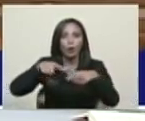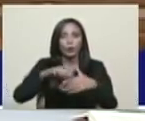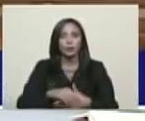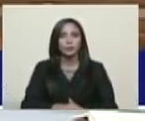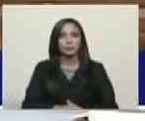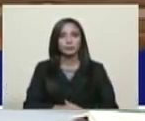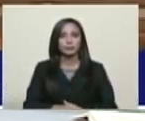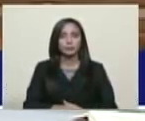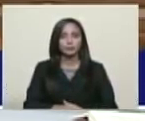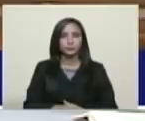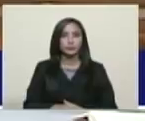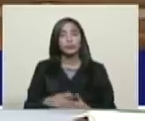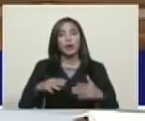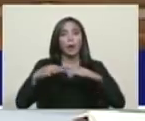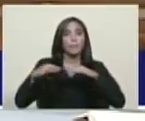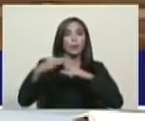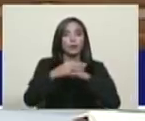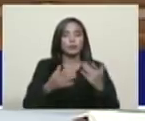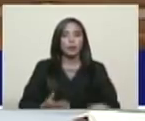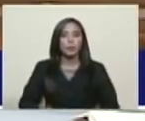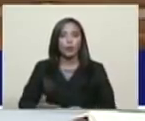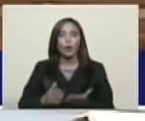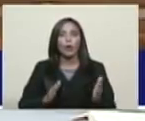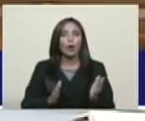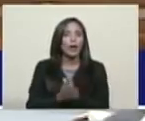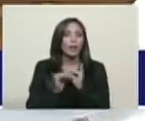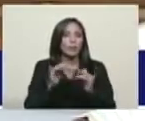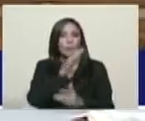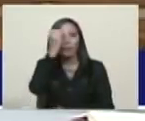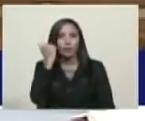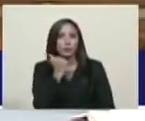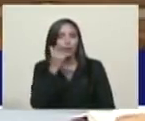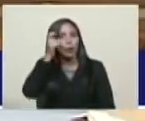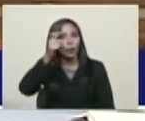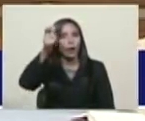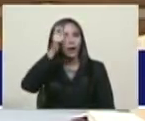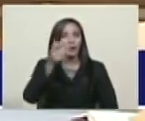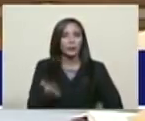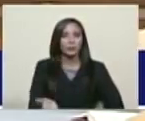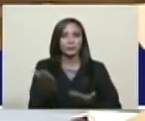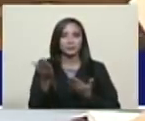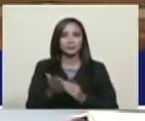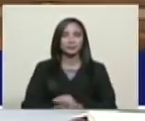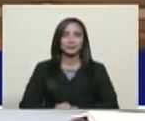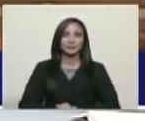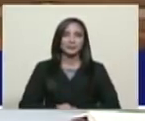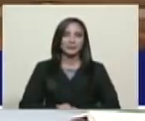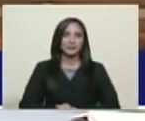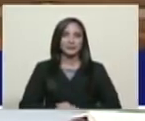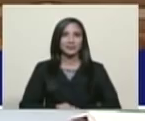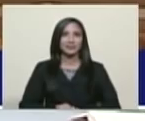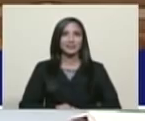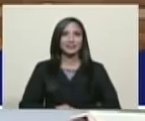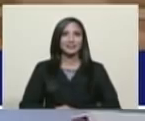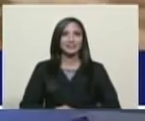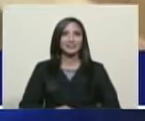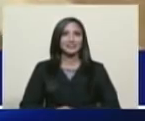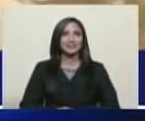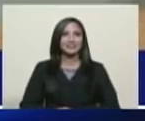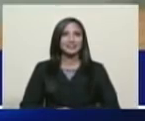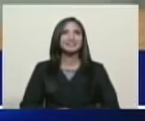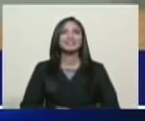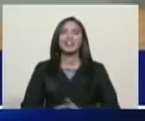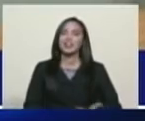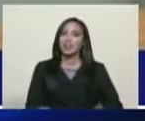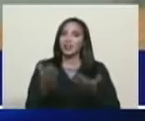Rastro, municipio Francisco de Miranda. Guárico, Guárico, Guárico, adelante, Guárico. desde